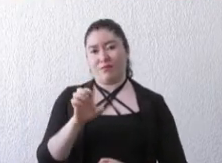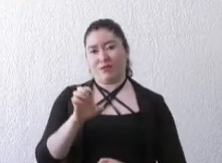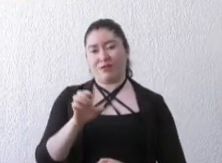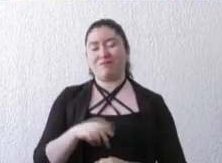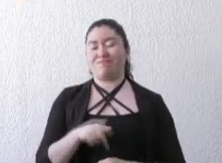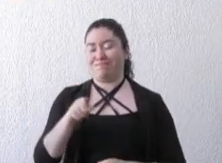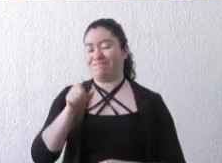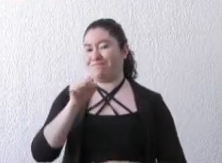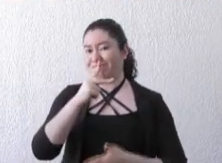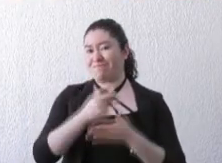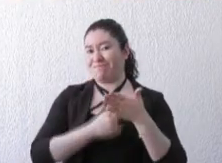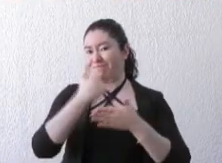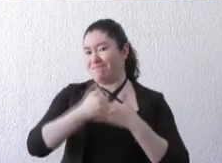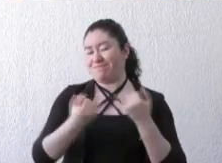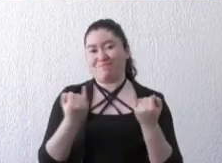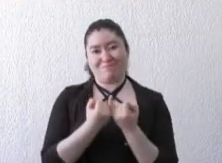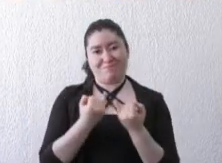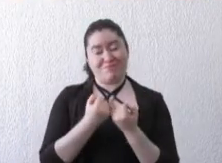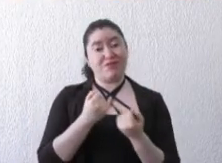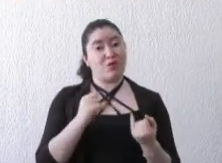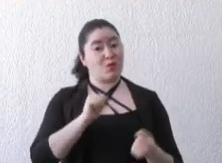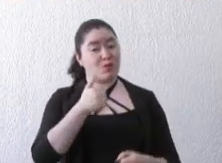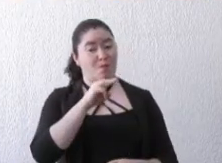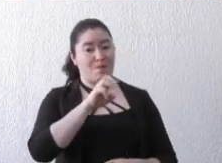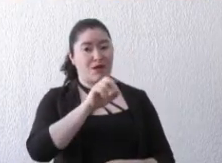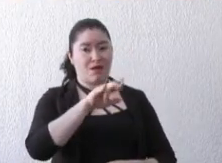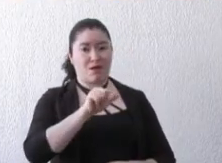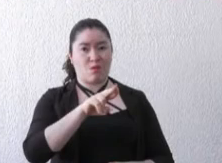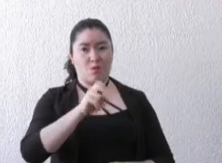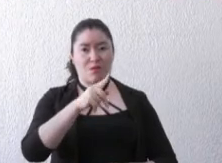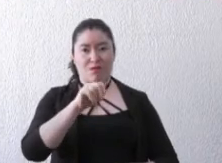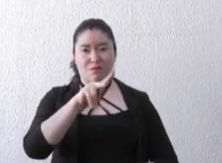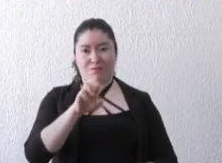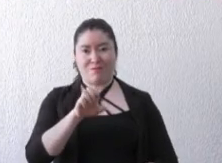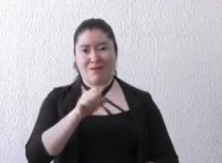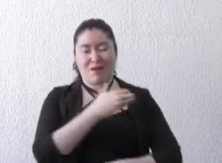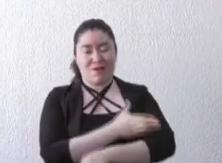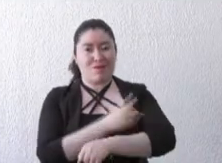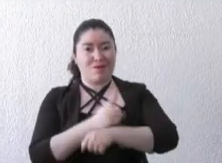proyecto, y a María Guadalupe, que es pues la coordinadora de los faros de la ciudad.